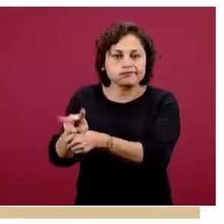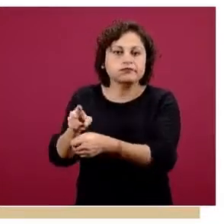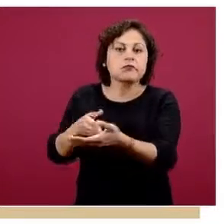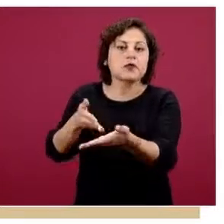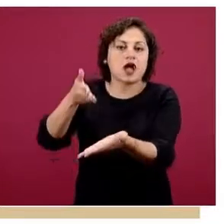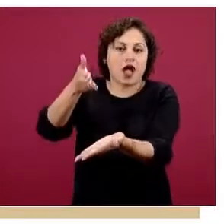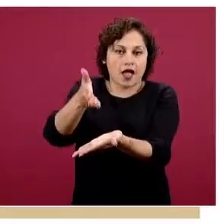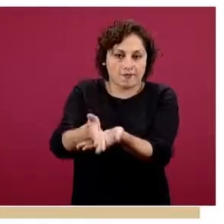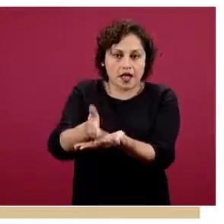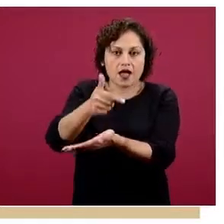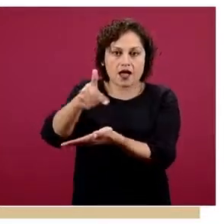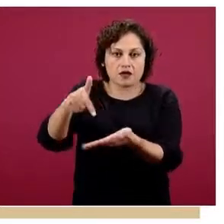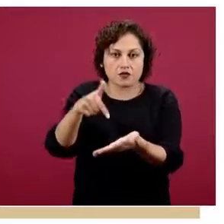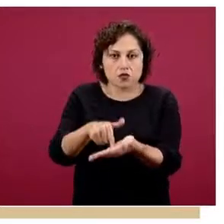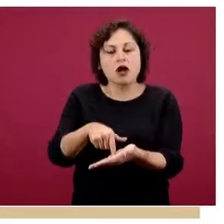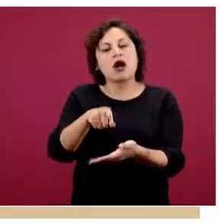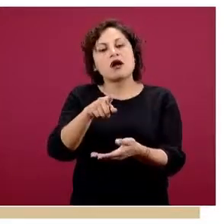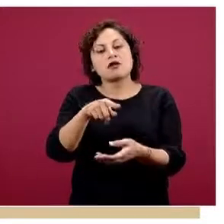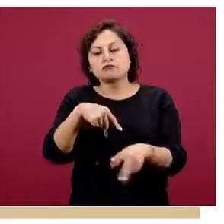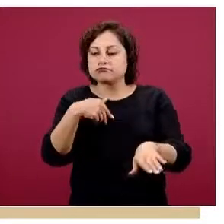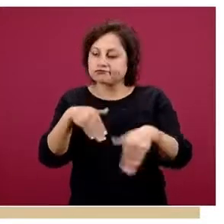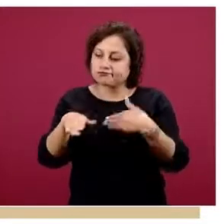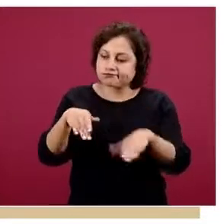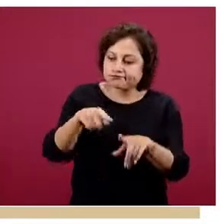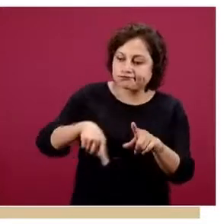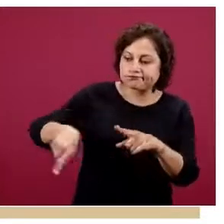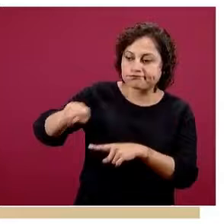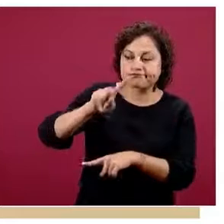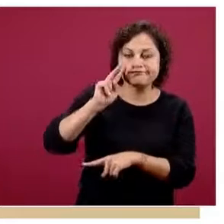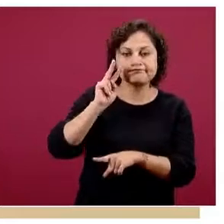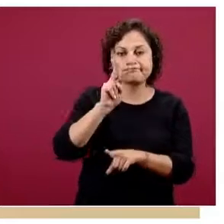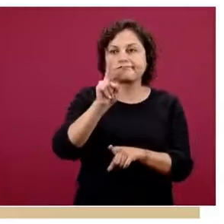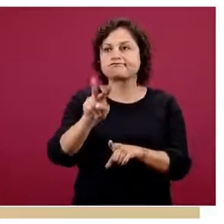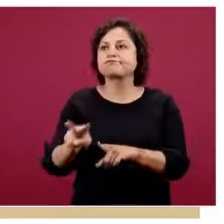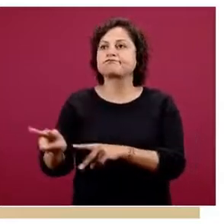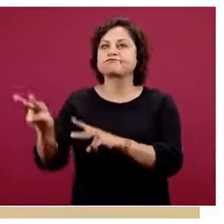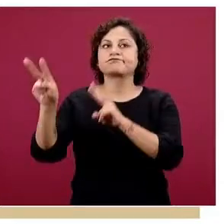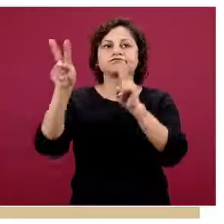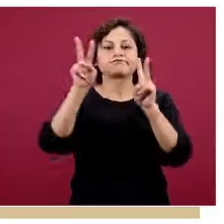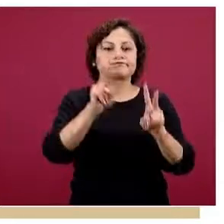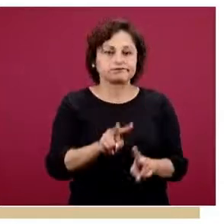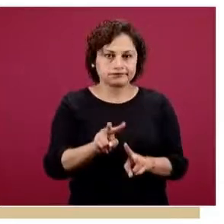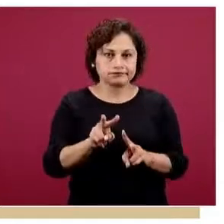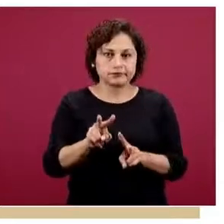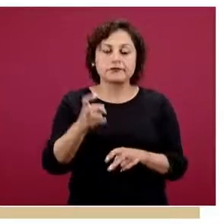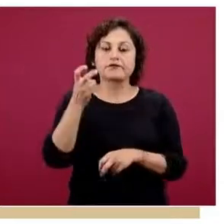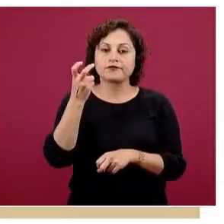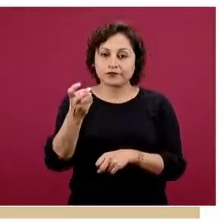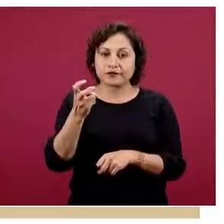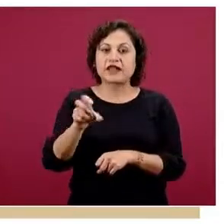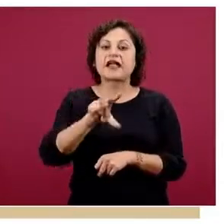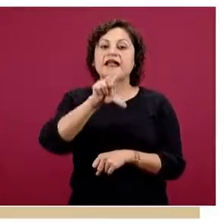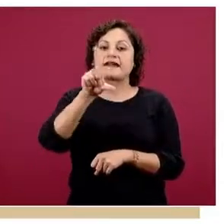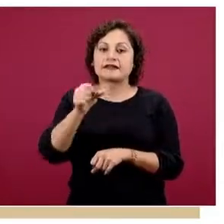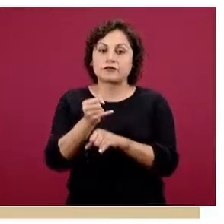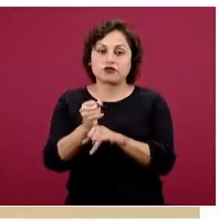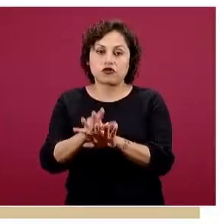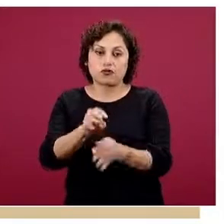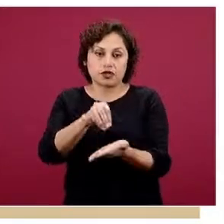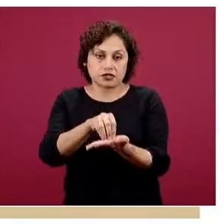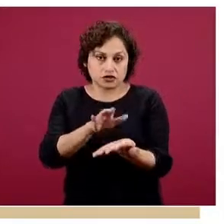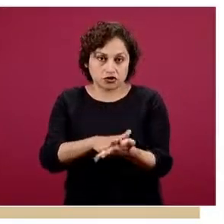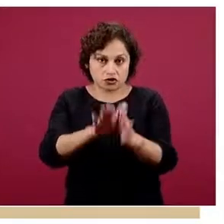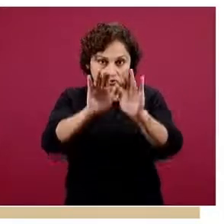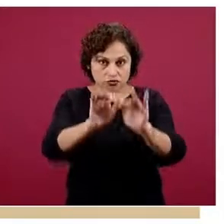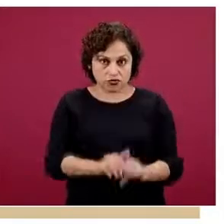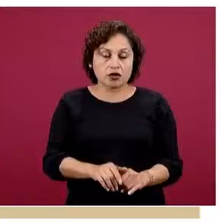¿no? Hacen recorridos de todas las unidades, de todas las instalaciones estratégicas, y se reportan al sector correspondiente. En el caso de